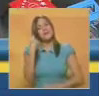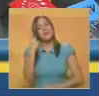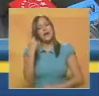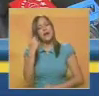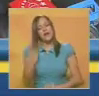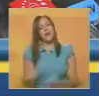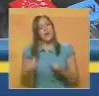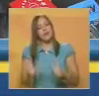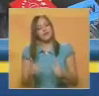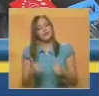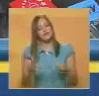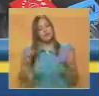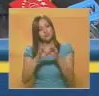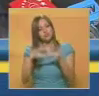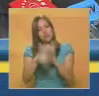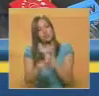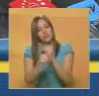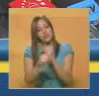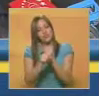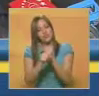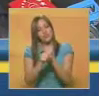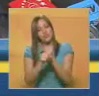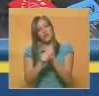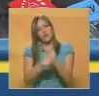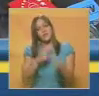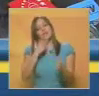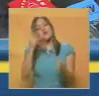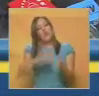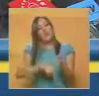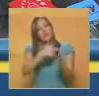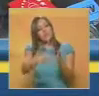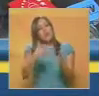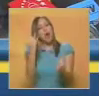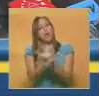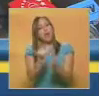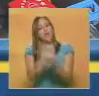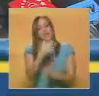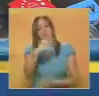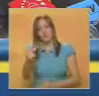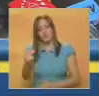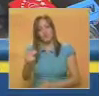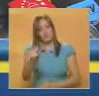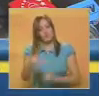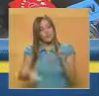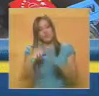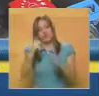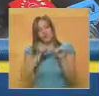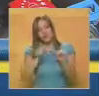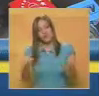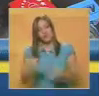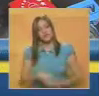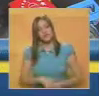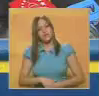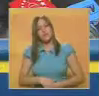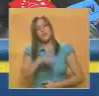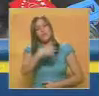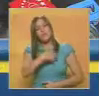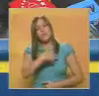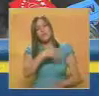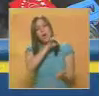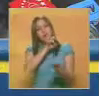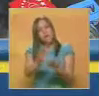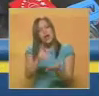que comienza la relación laboral es decir eliminando el periodo de prueba desde el pcb rechazan la expulsión de la cónsul